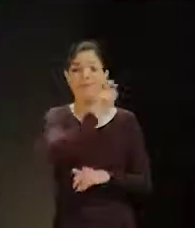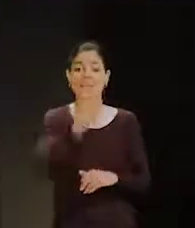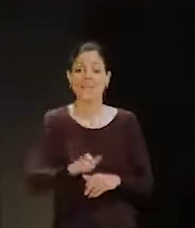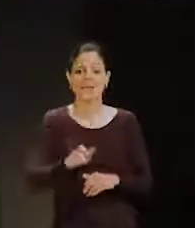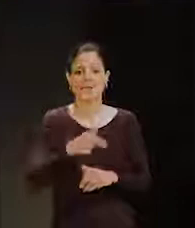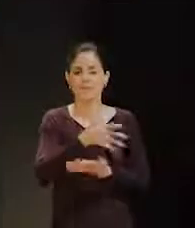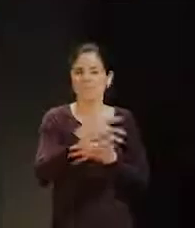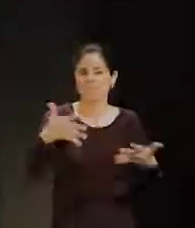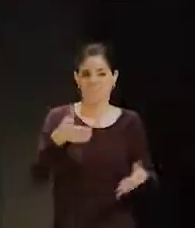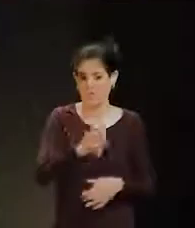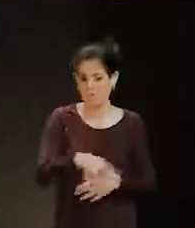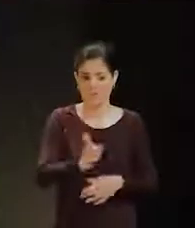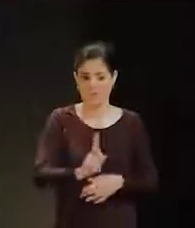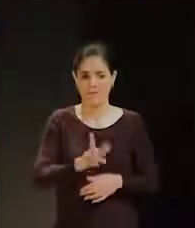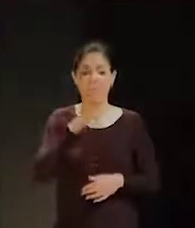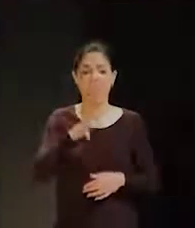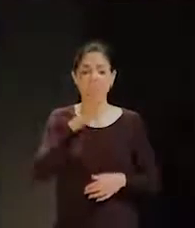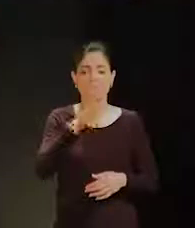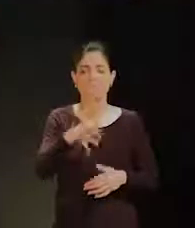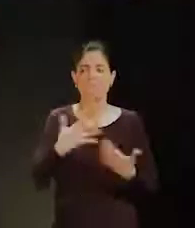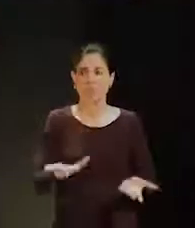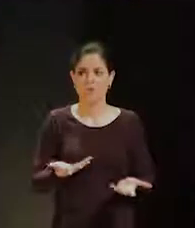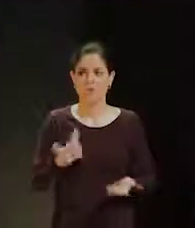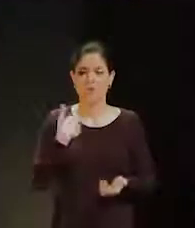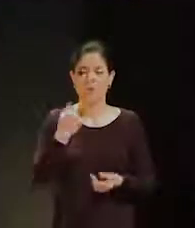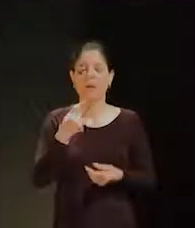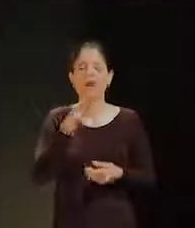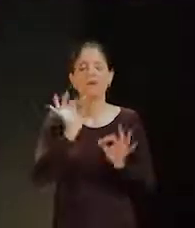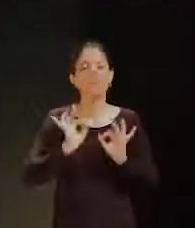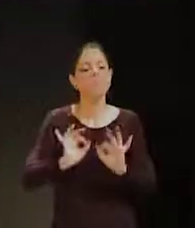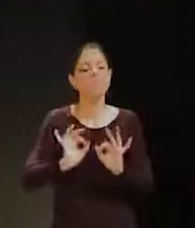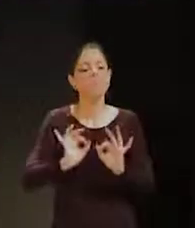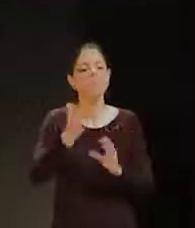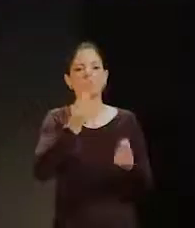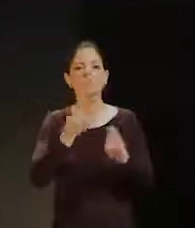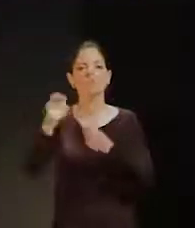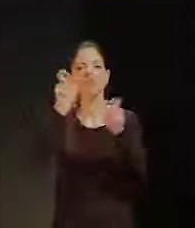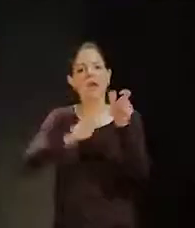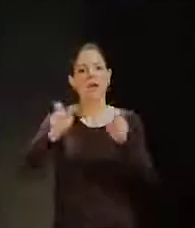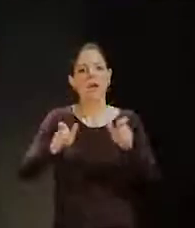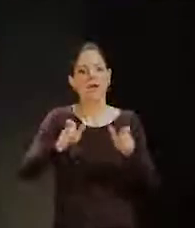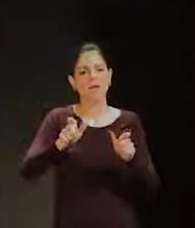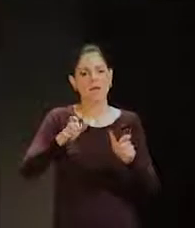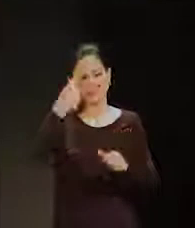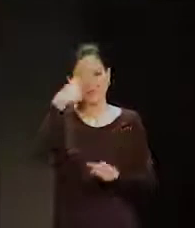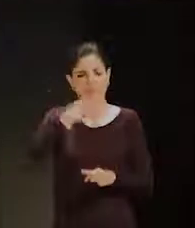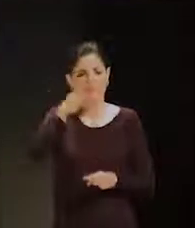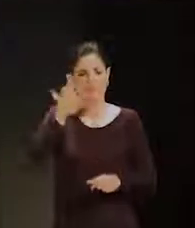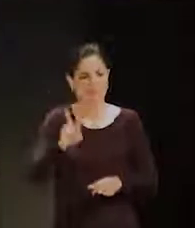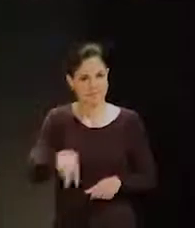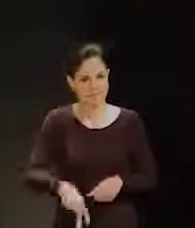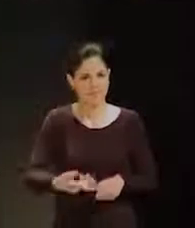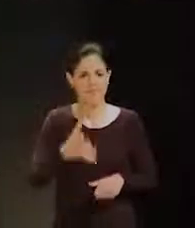es tan grande. Y por eso, ahora somos en un momento que mucha gente sabe quién soy. Por eso